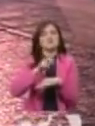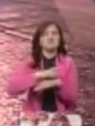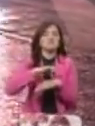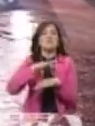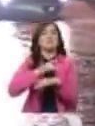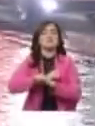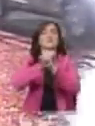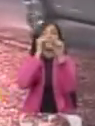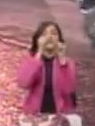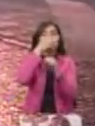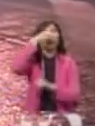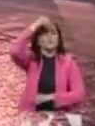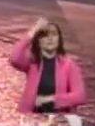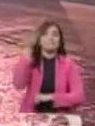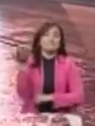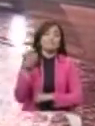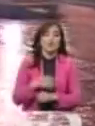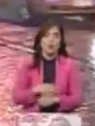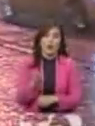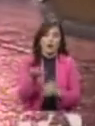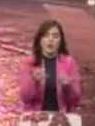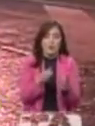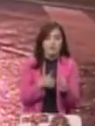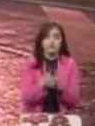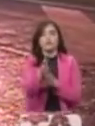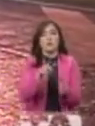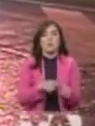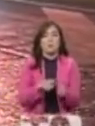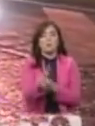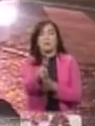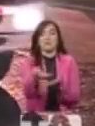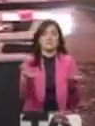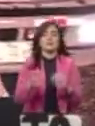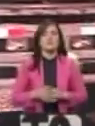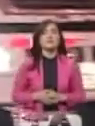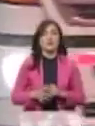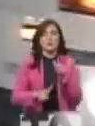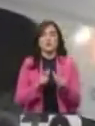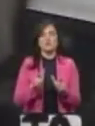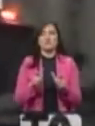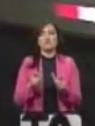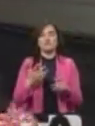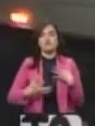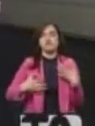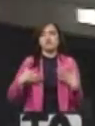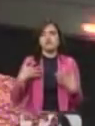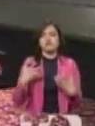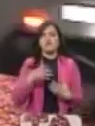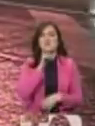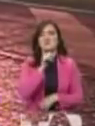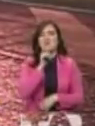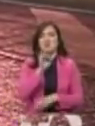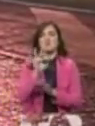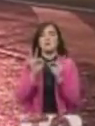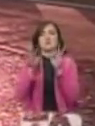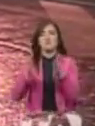Otros que decían que iban a tomar la ruta de la Maná para llegar a la costa indicaban indignados que la falta de un acuerdo entre los prefectos de